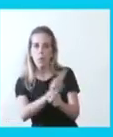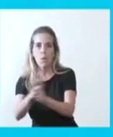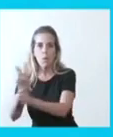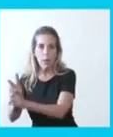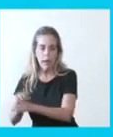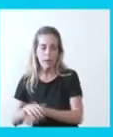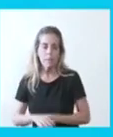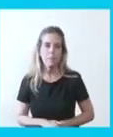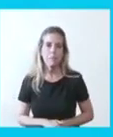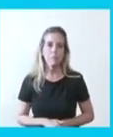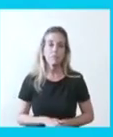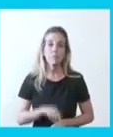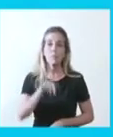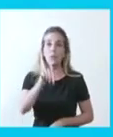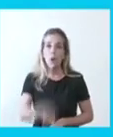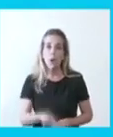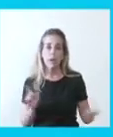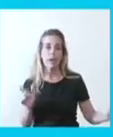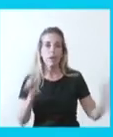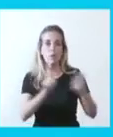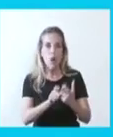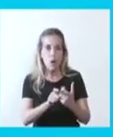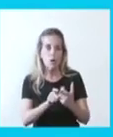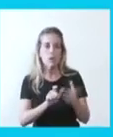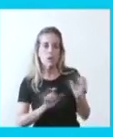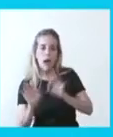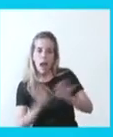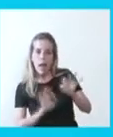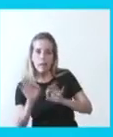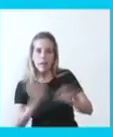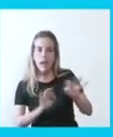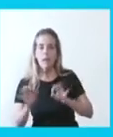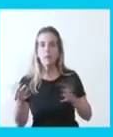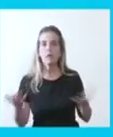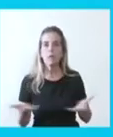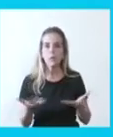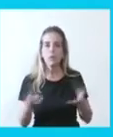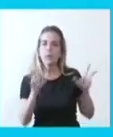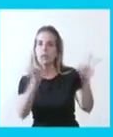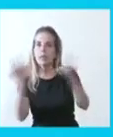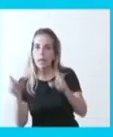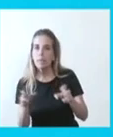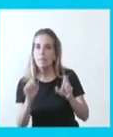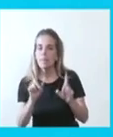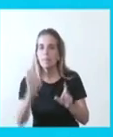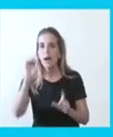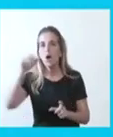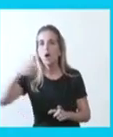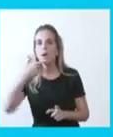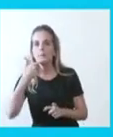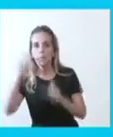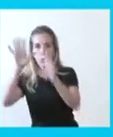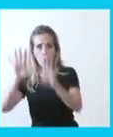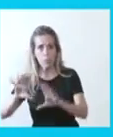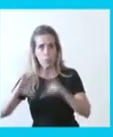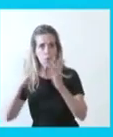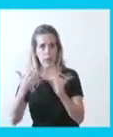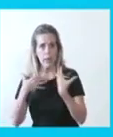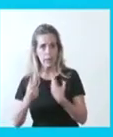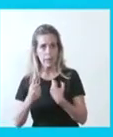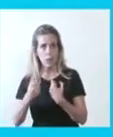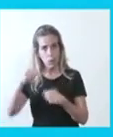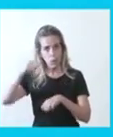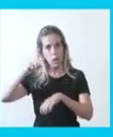En el día de hoy analizamos puntualmente, a partir de una recomendación de la Organización Mundial de la Salud esta mañana,